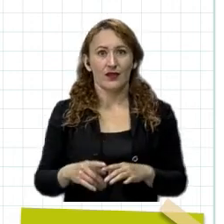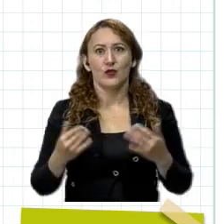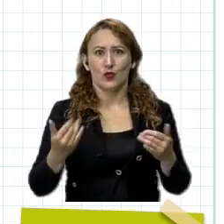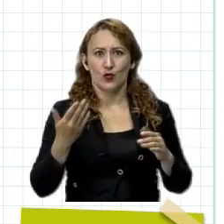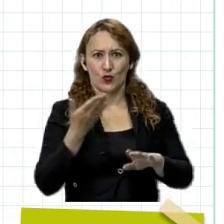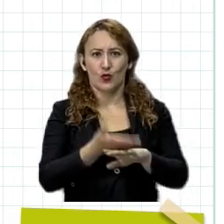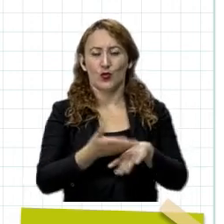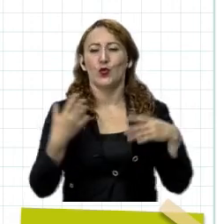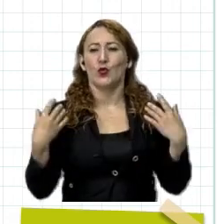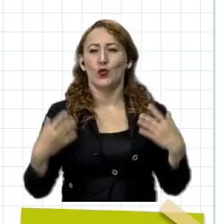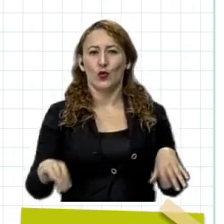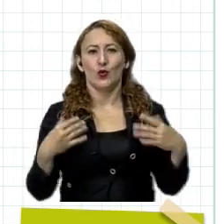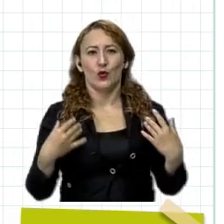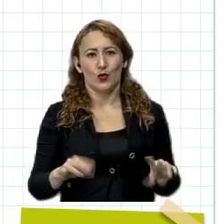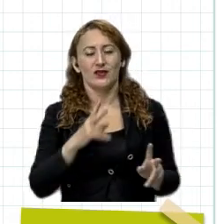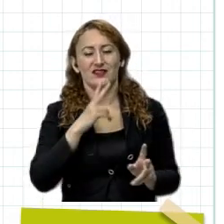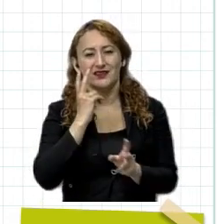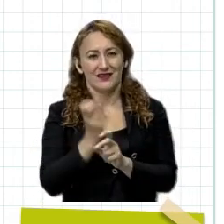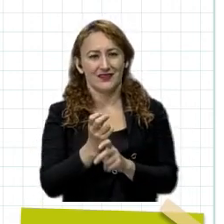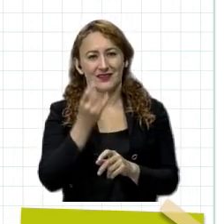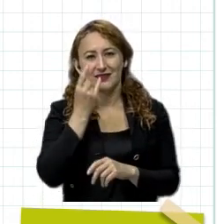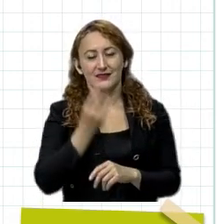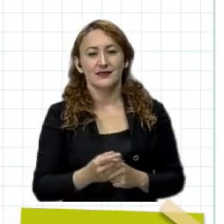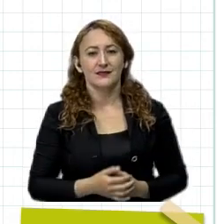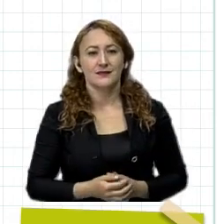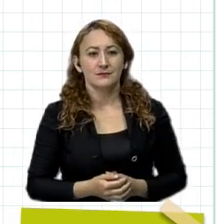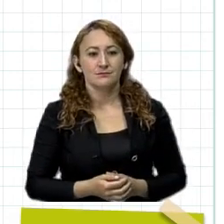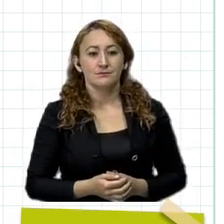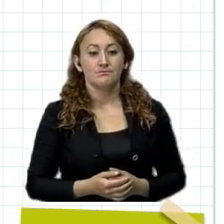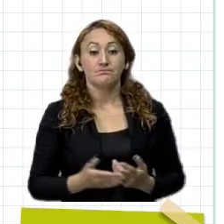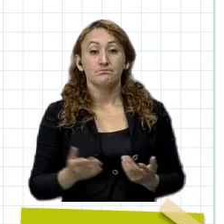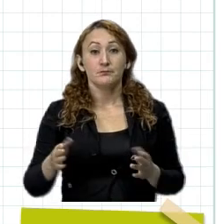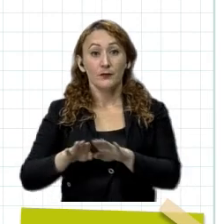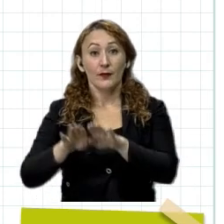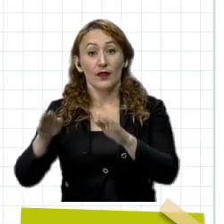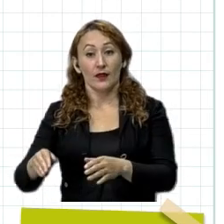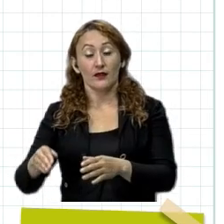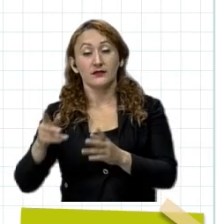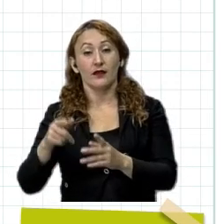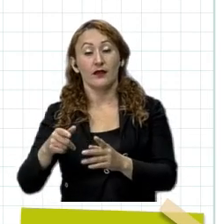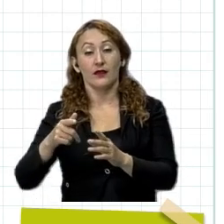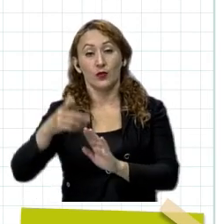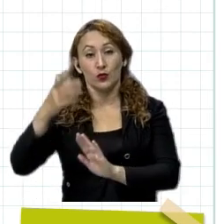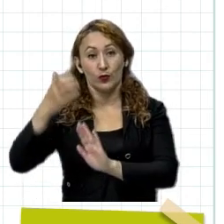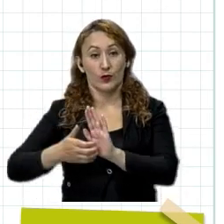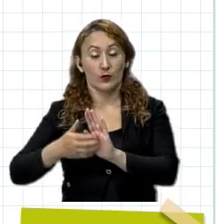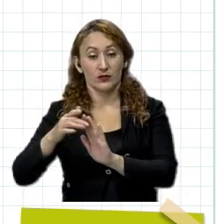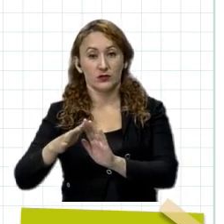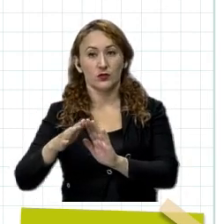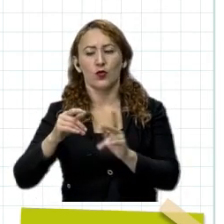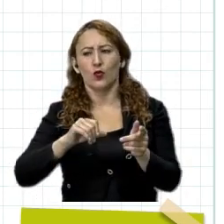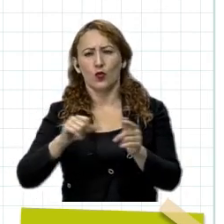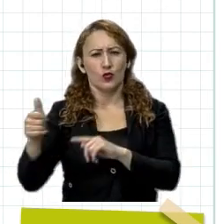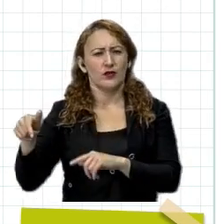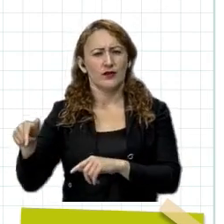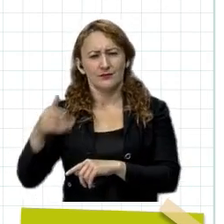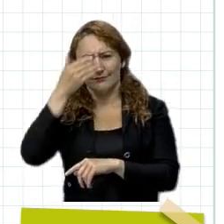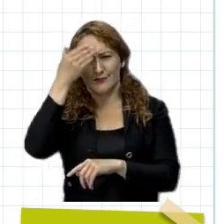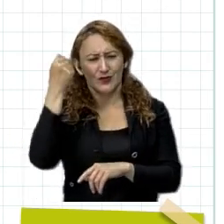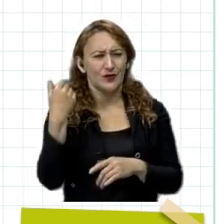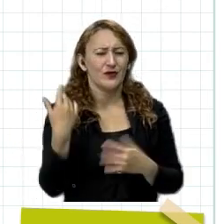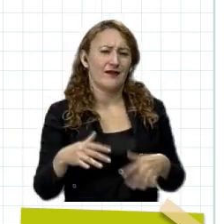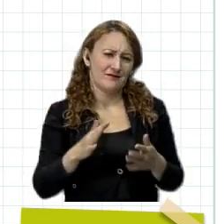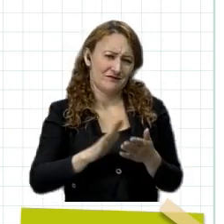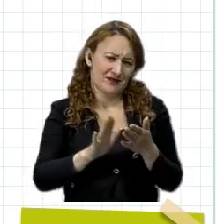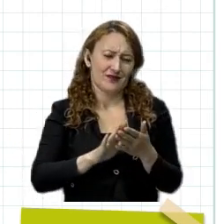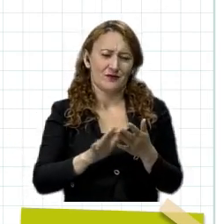ponencias bien, bien complicadas, bien interesantes. La mesa de autoevaluación y la otra, ya se me olvidó cuál era. Bueno, les